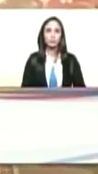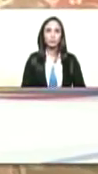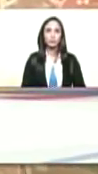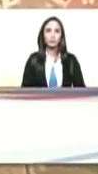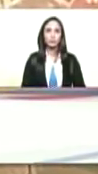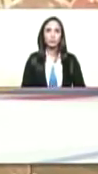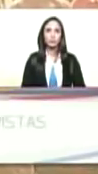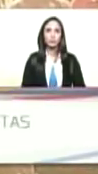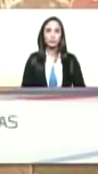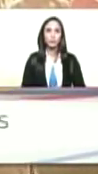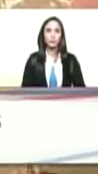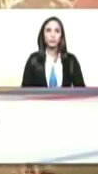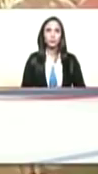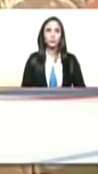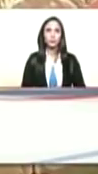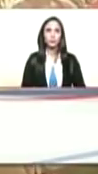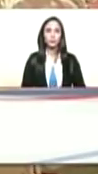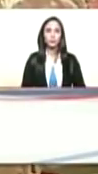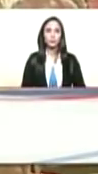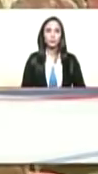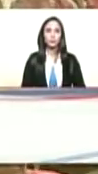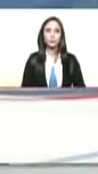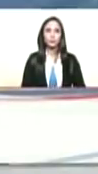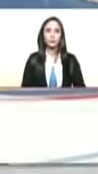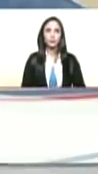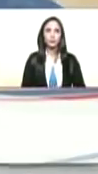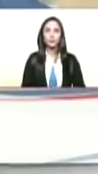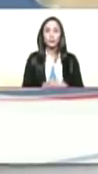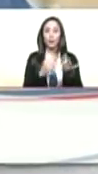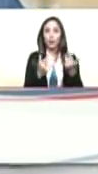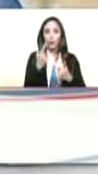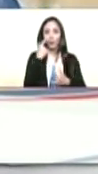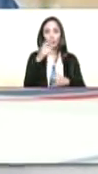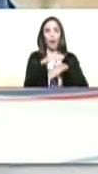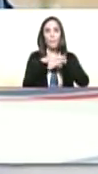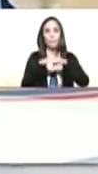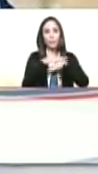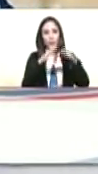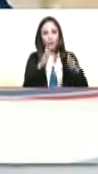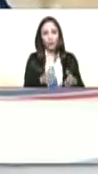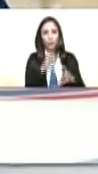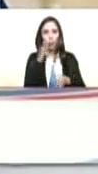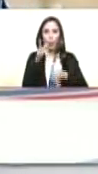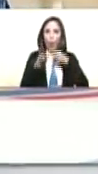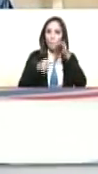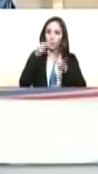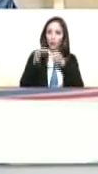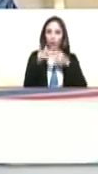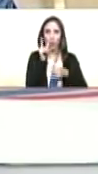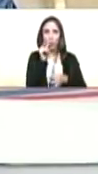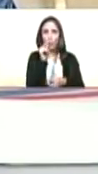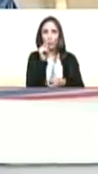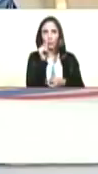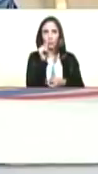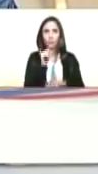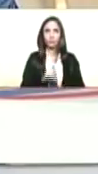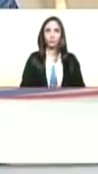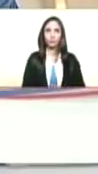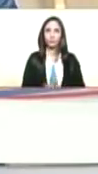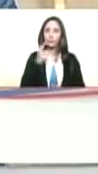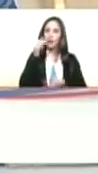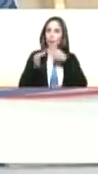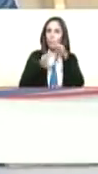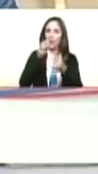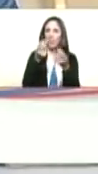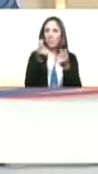Vamos a ver esto, ya va. Aquí yo le voy a dar la palabra a Freddy Bernal para que Freddy explique estos recursos